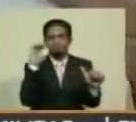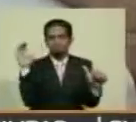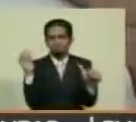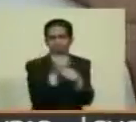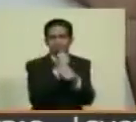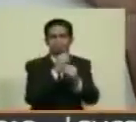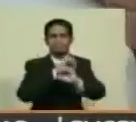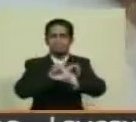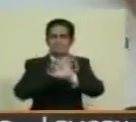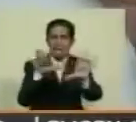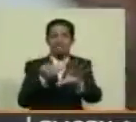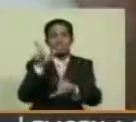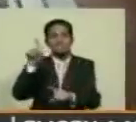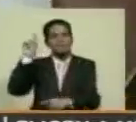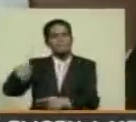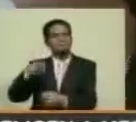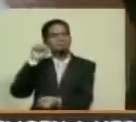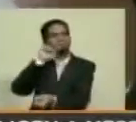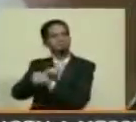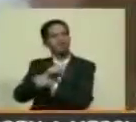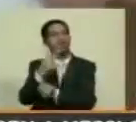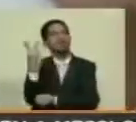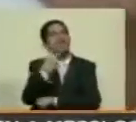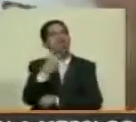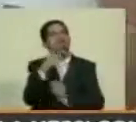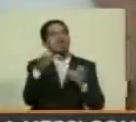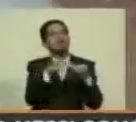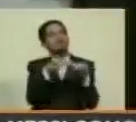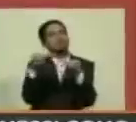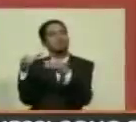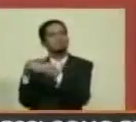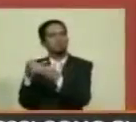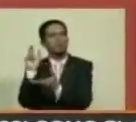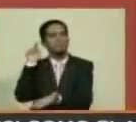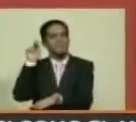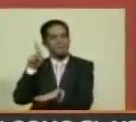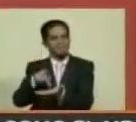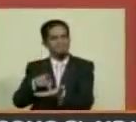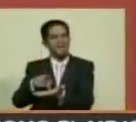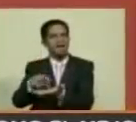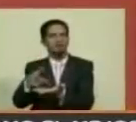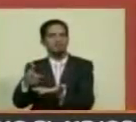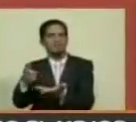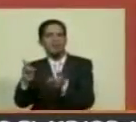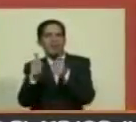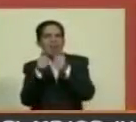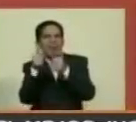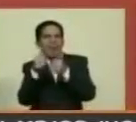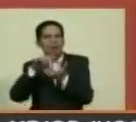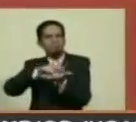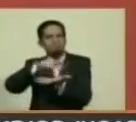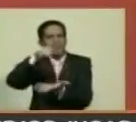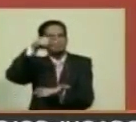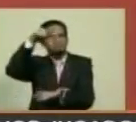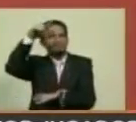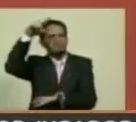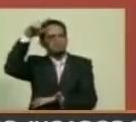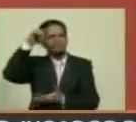y capturados los dos grupos operativos que participaron en el magnicidio en grado de